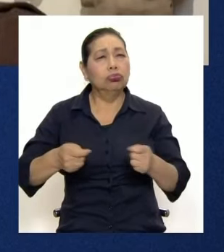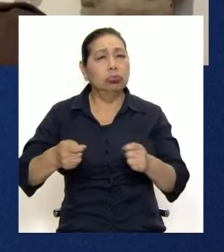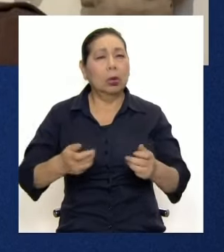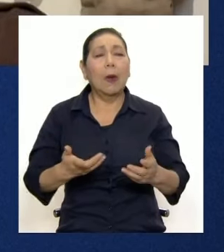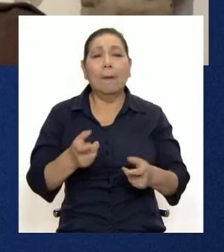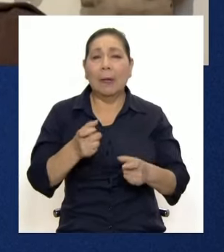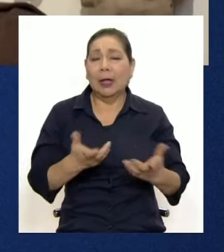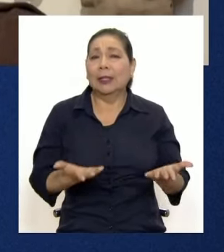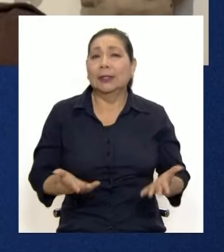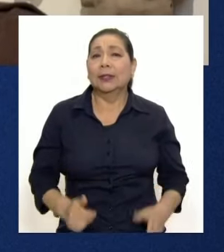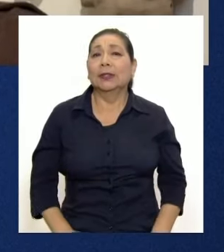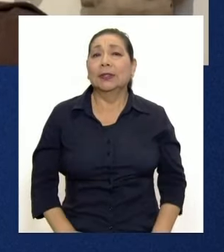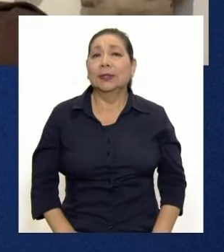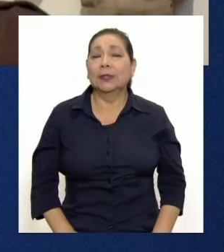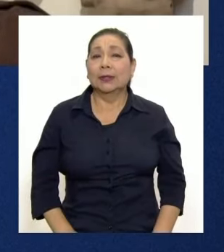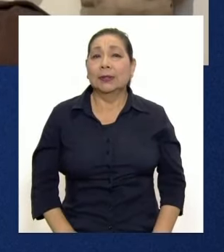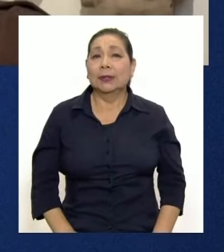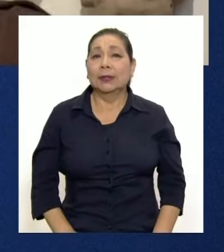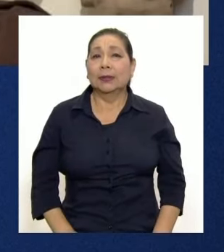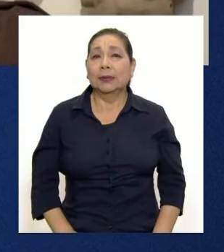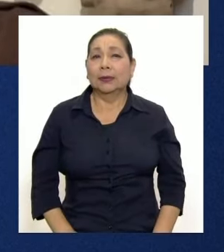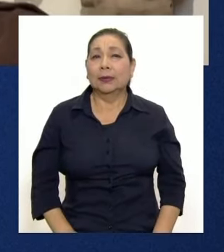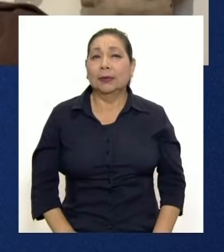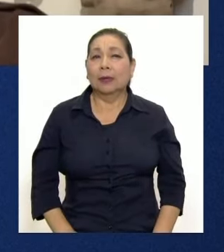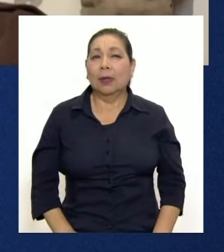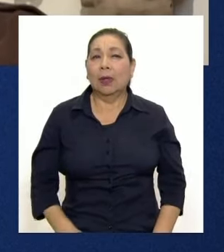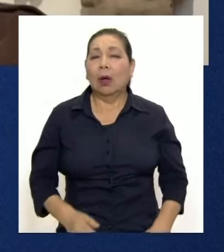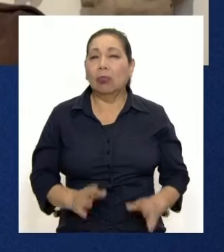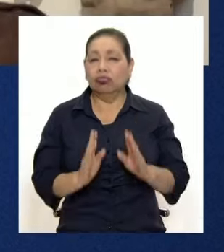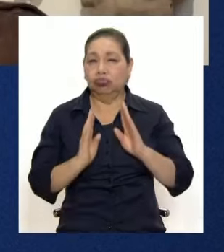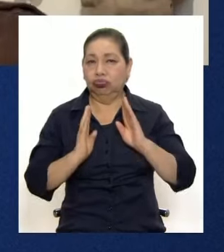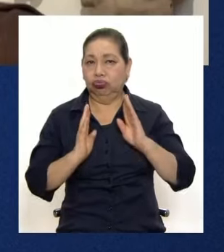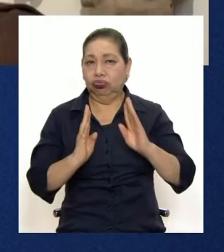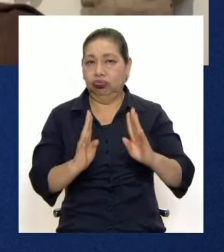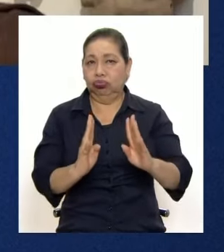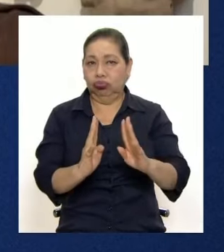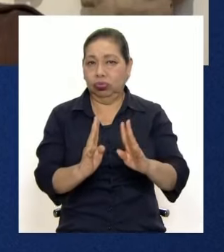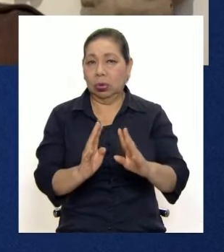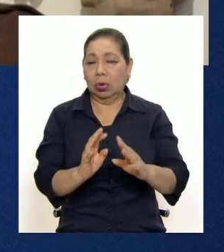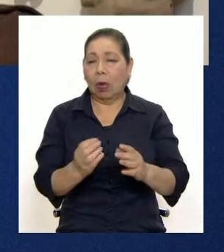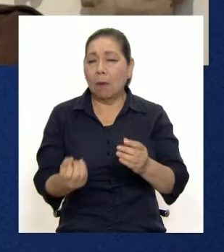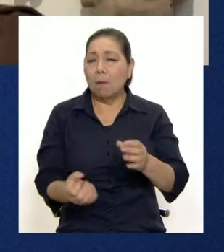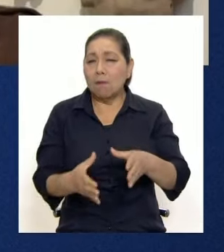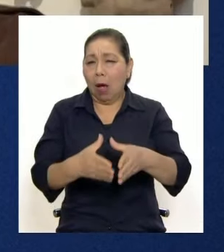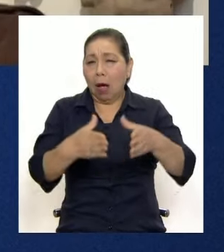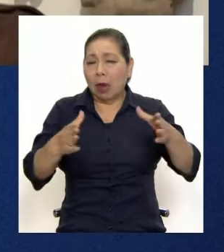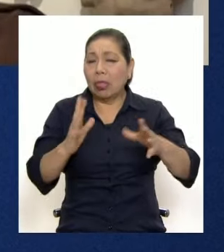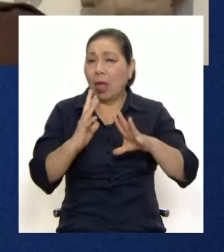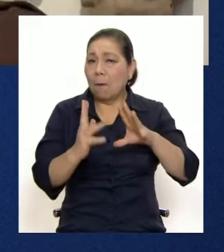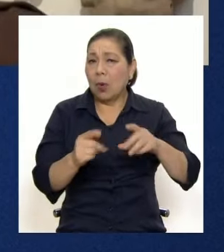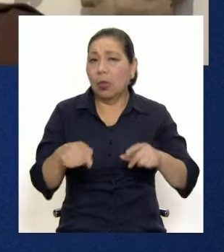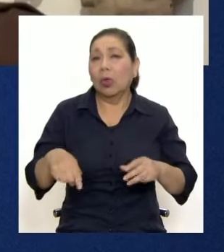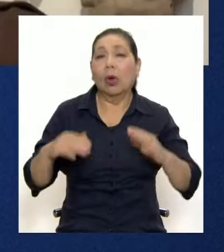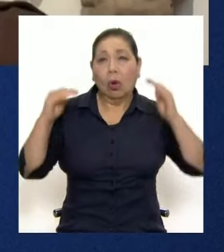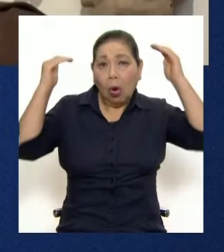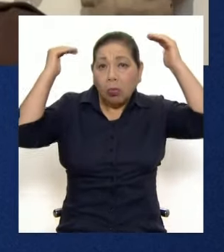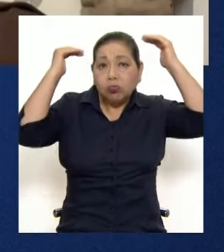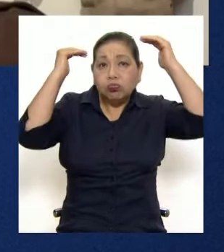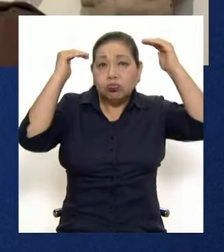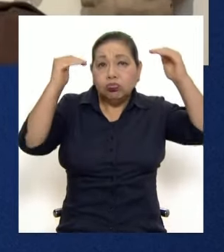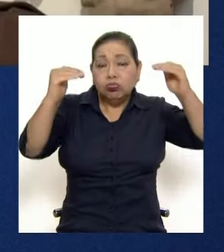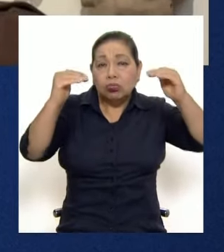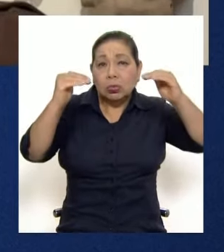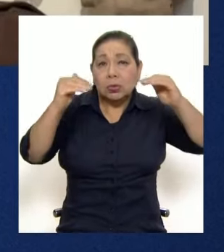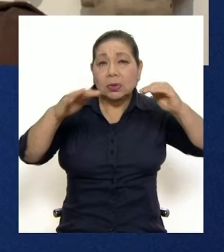gente en el en el vivero en el Jardín Botánico más grande del mundo que esté techado en